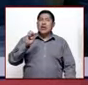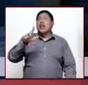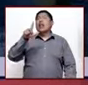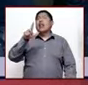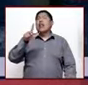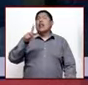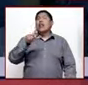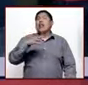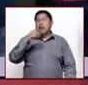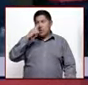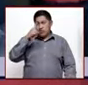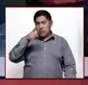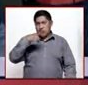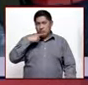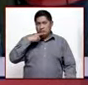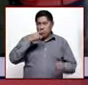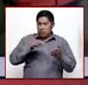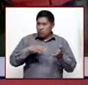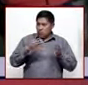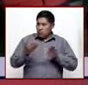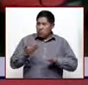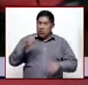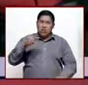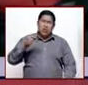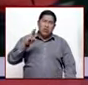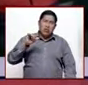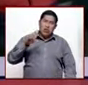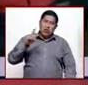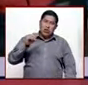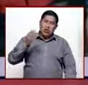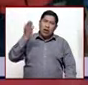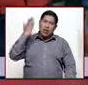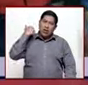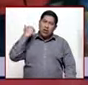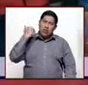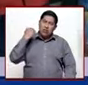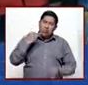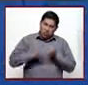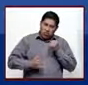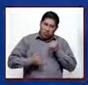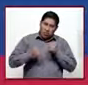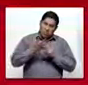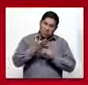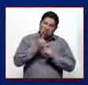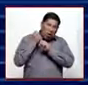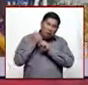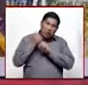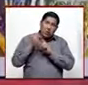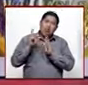Villarroel, que estaría involucrado en la muerte de Guido Anagua, un hombre que fue secuestrado.